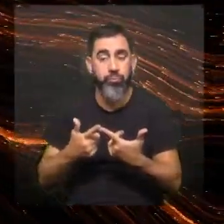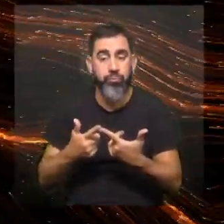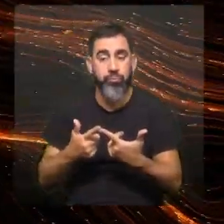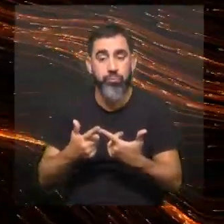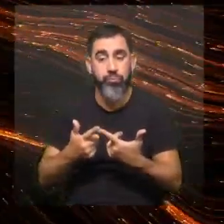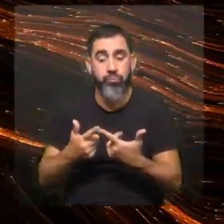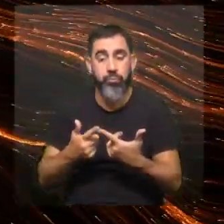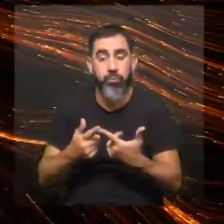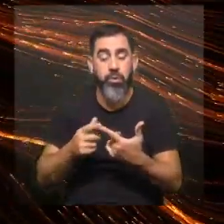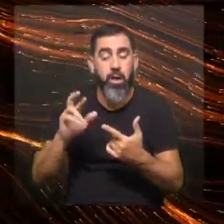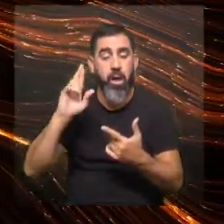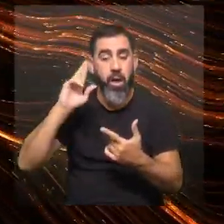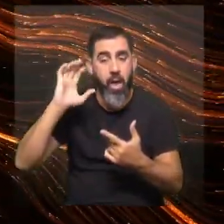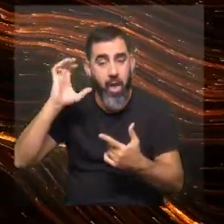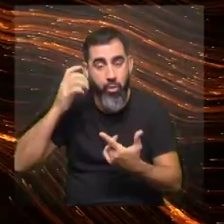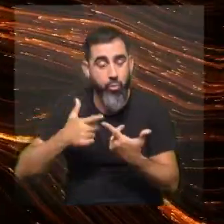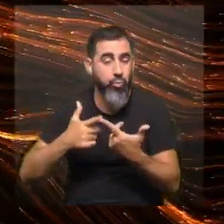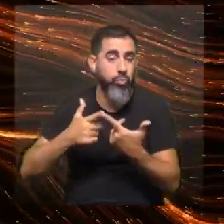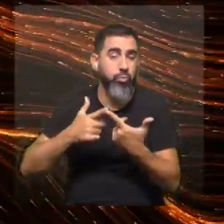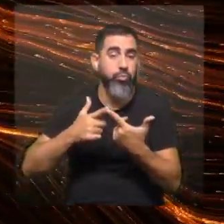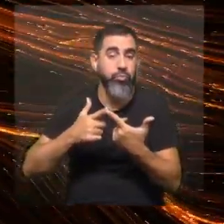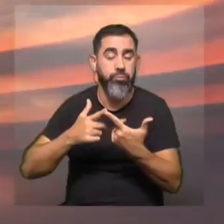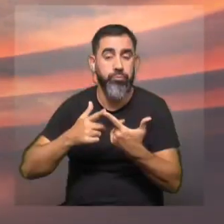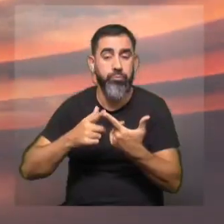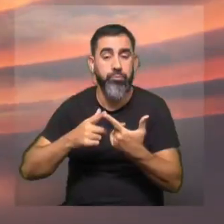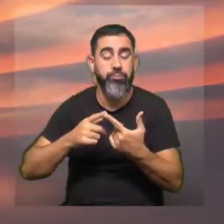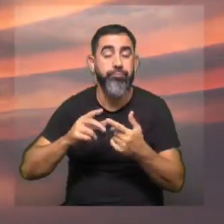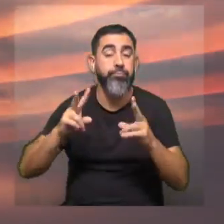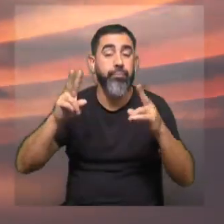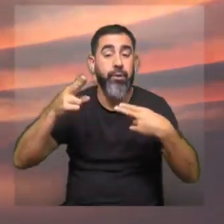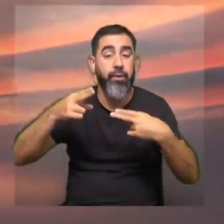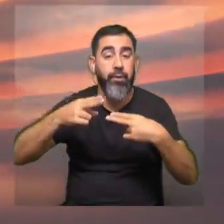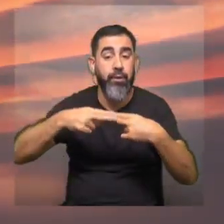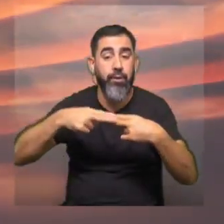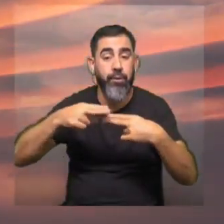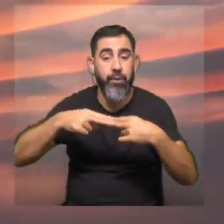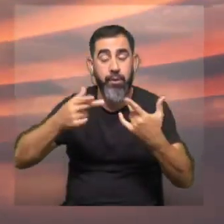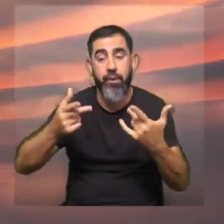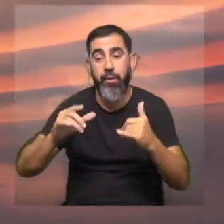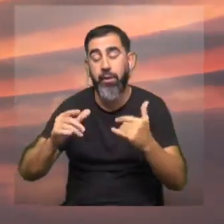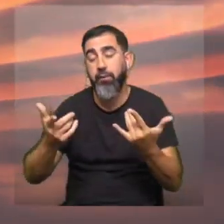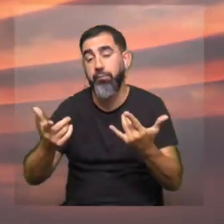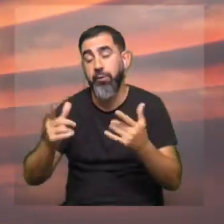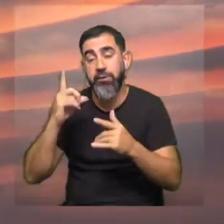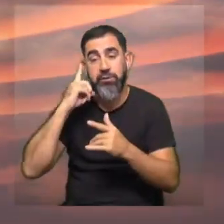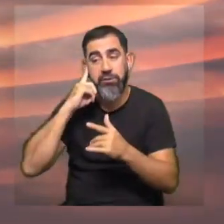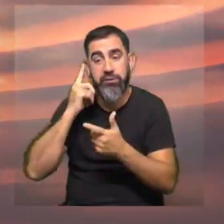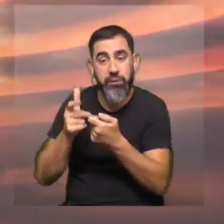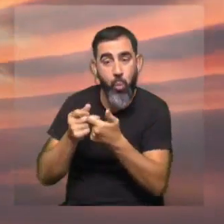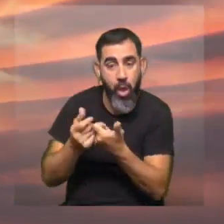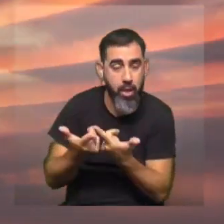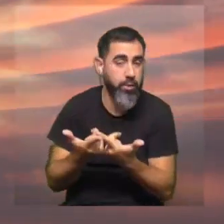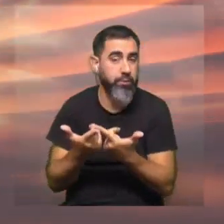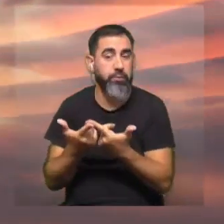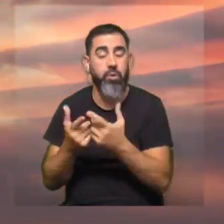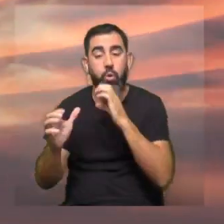las radiofrecuencias, sea las bandas por las cuales funcionan los wifi o los teléfonos celulares